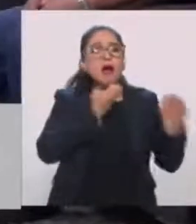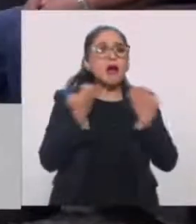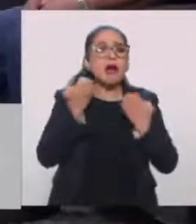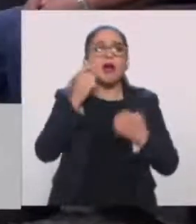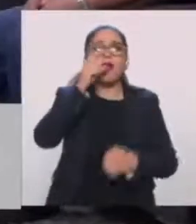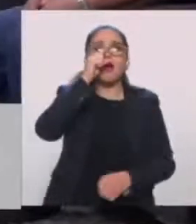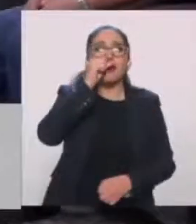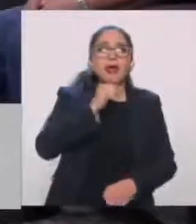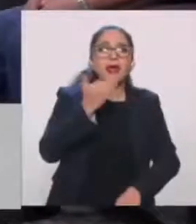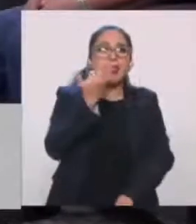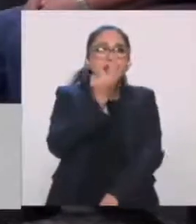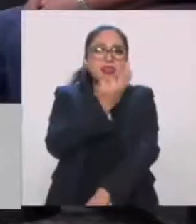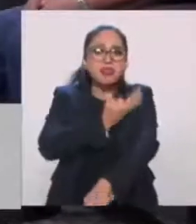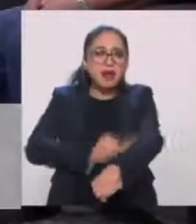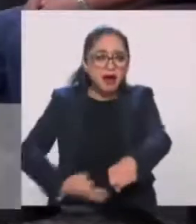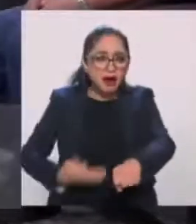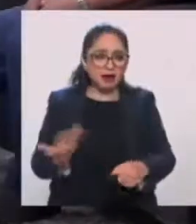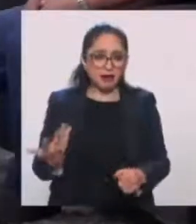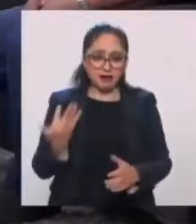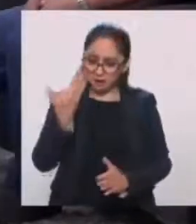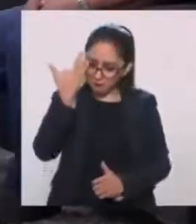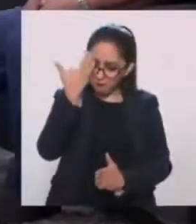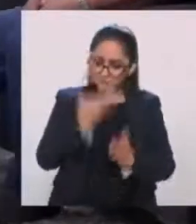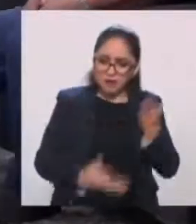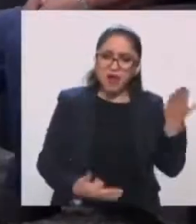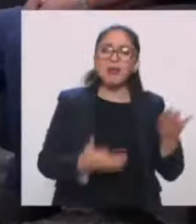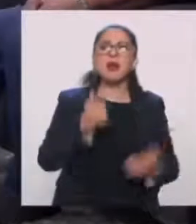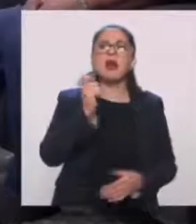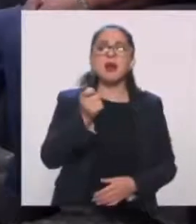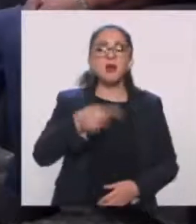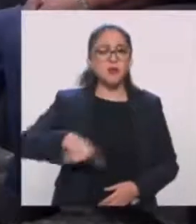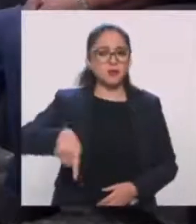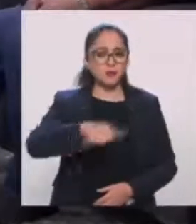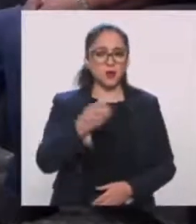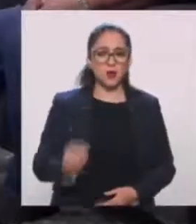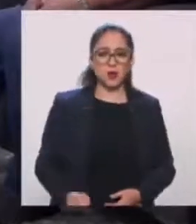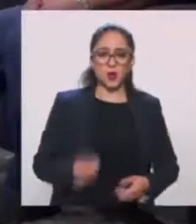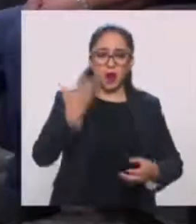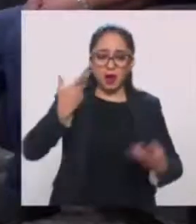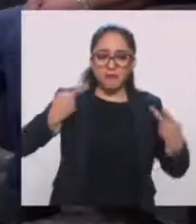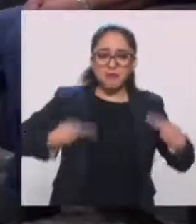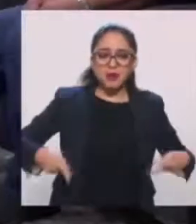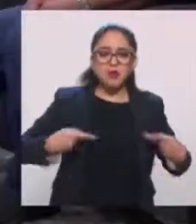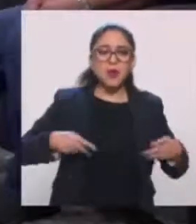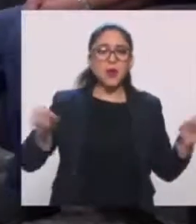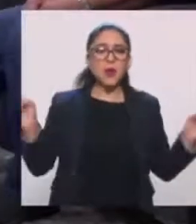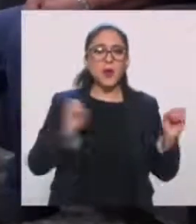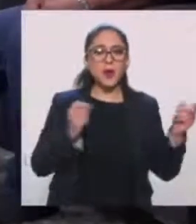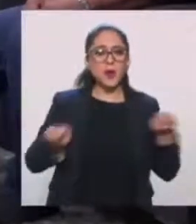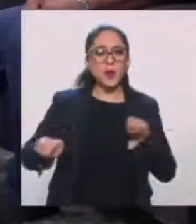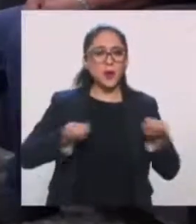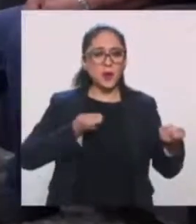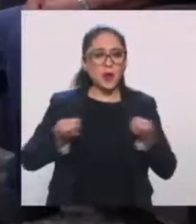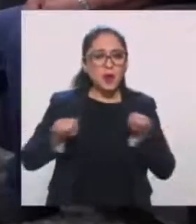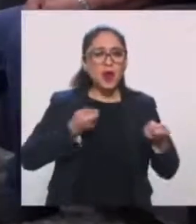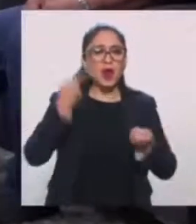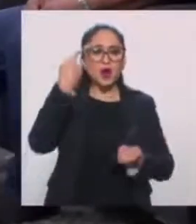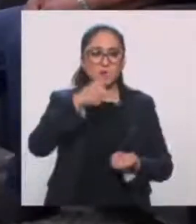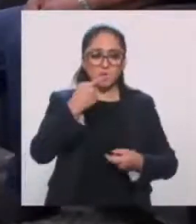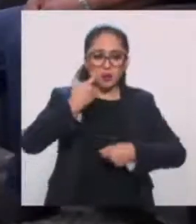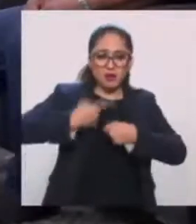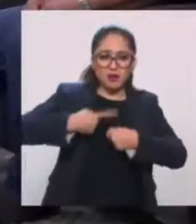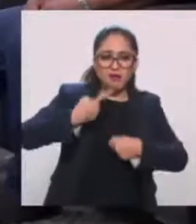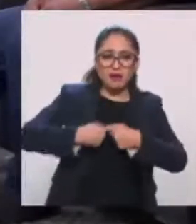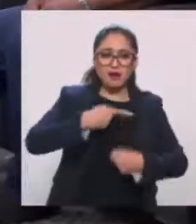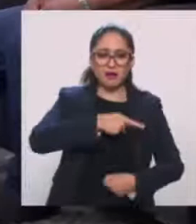que tiene que ver con los casos que no se controlan, porque de pronto hay como este